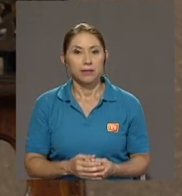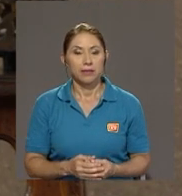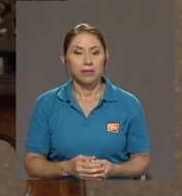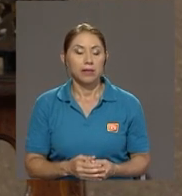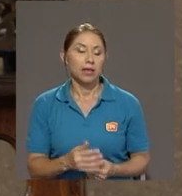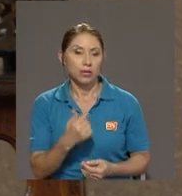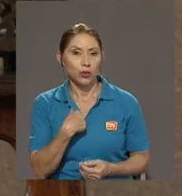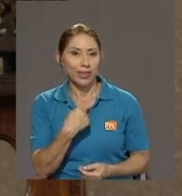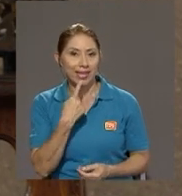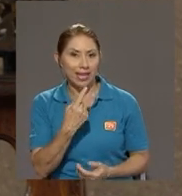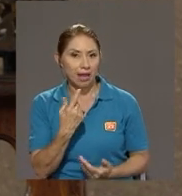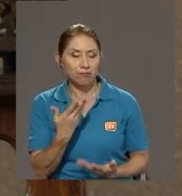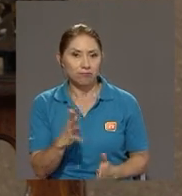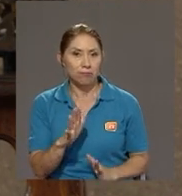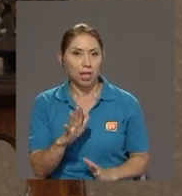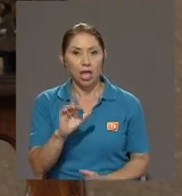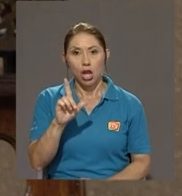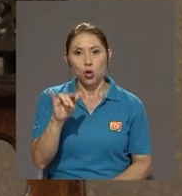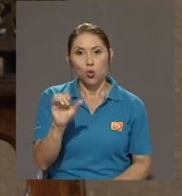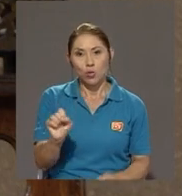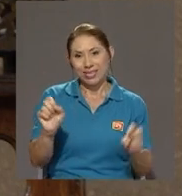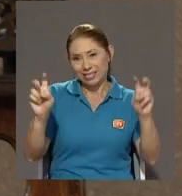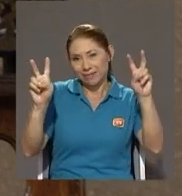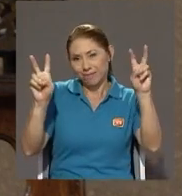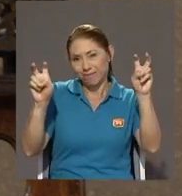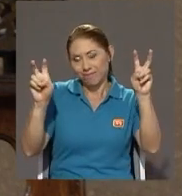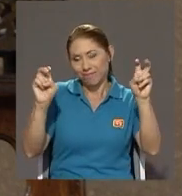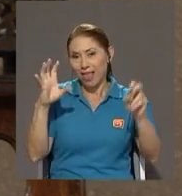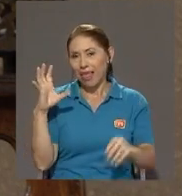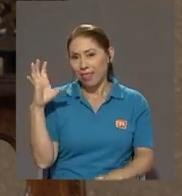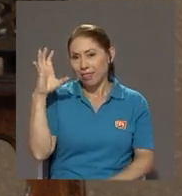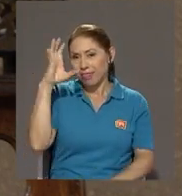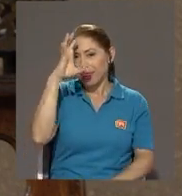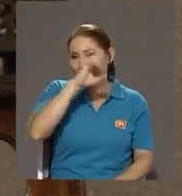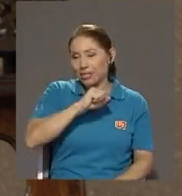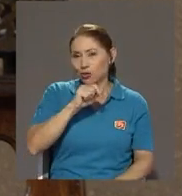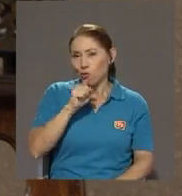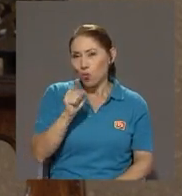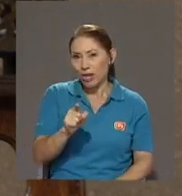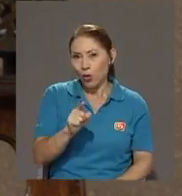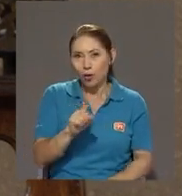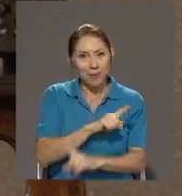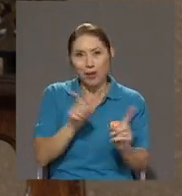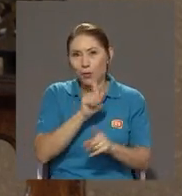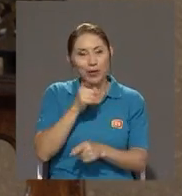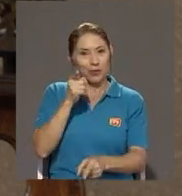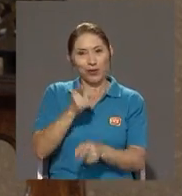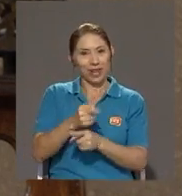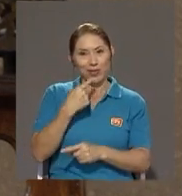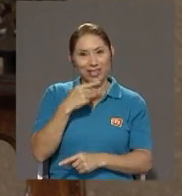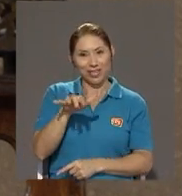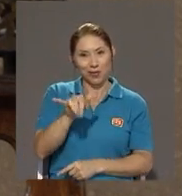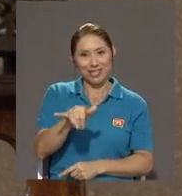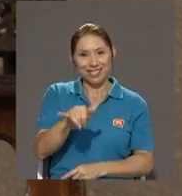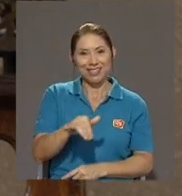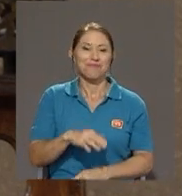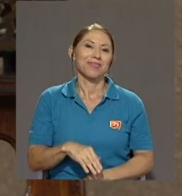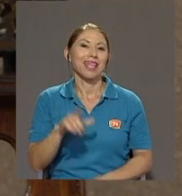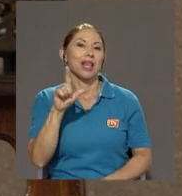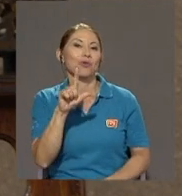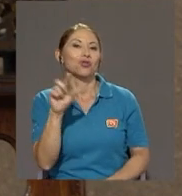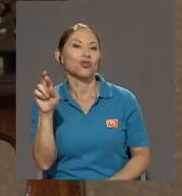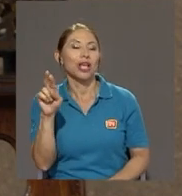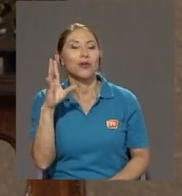yo diría que don Luis es, comillas, el descubridor, y eso no es correcto decirlo así, del